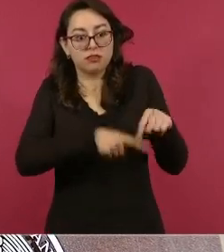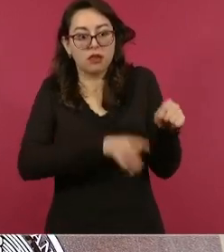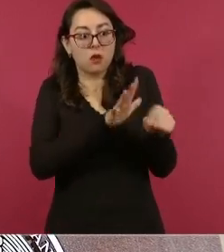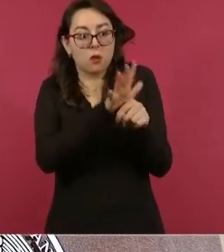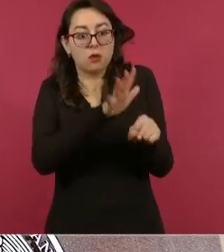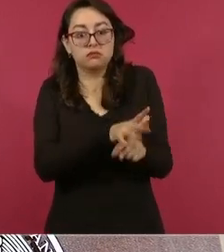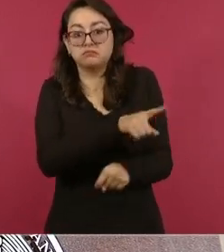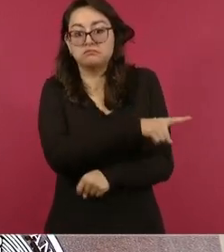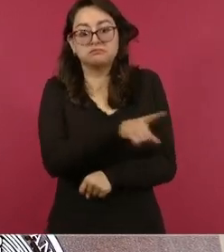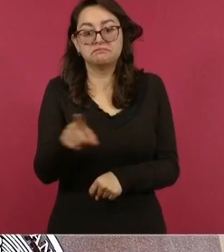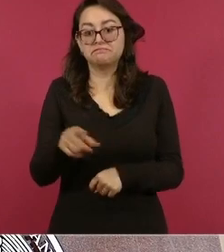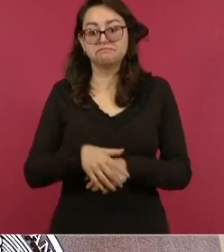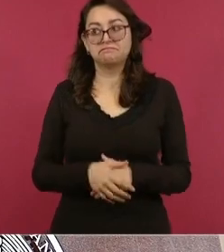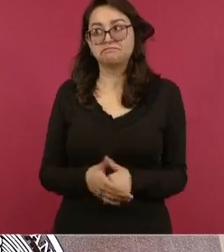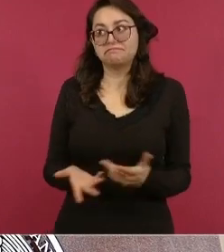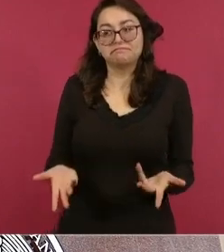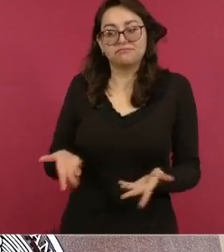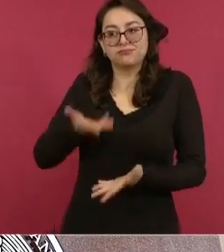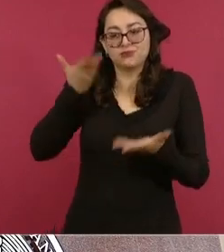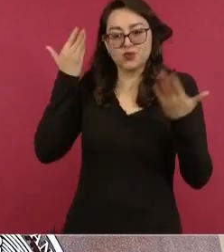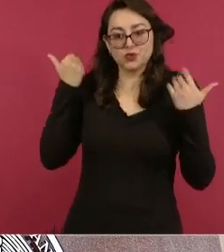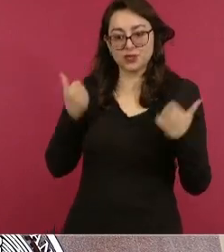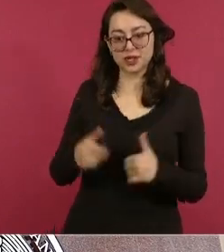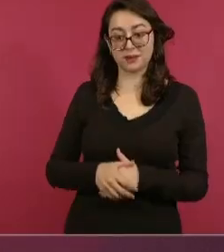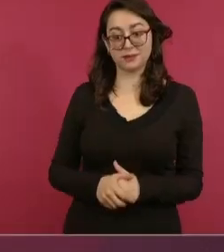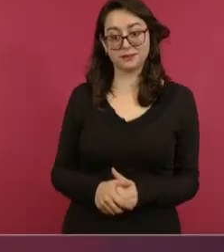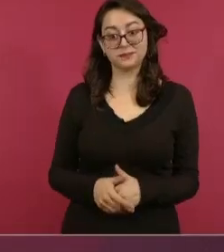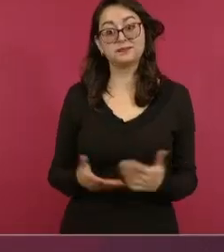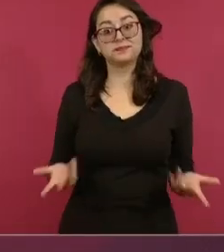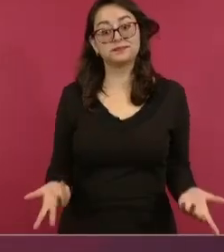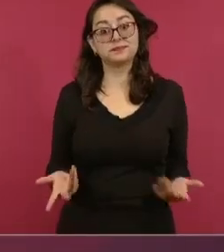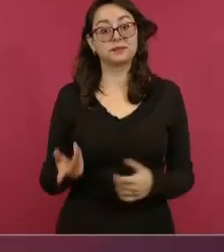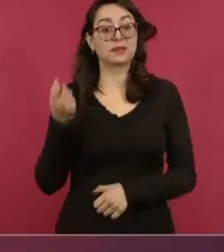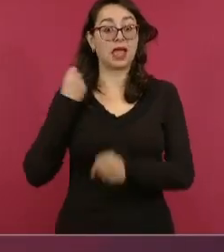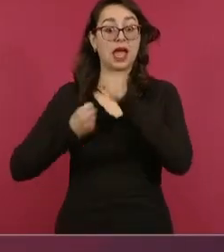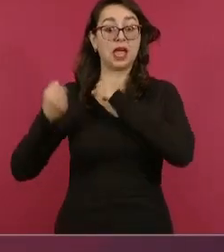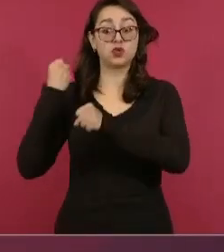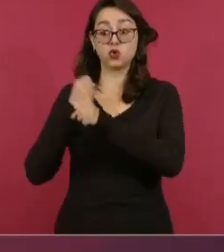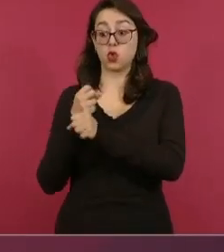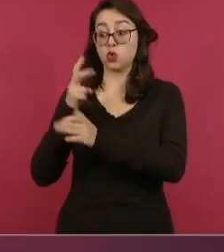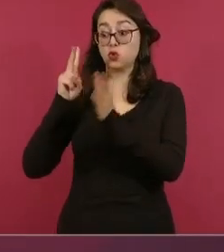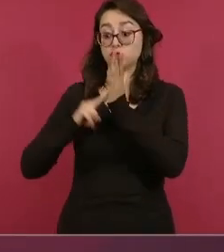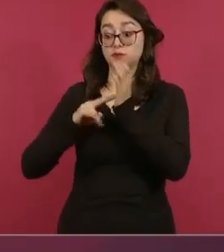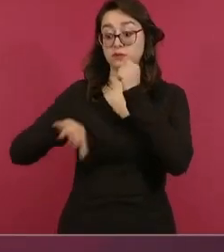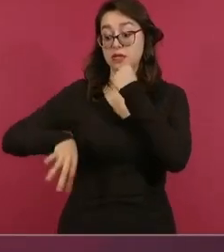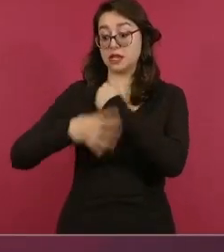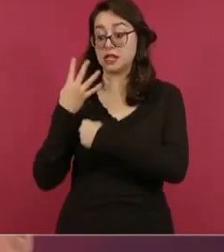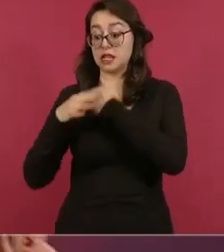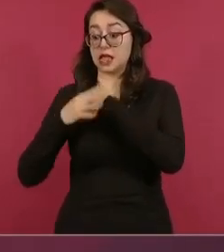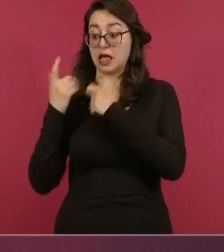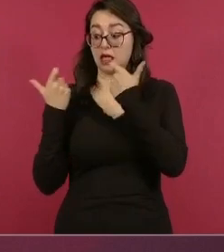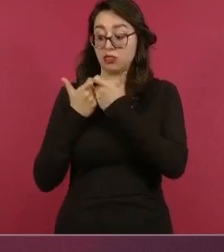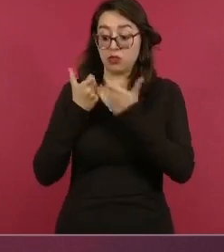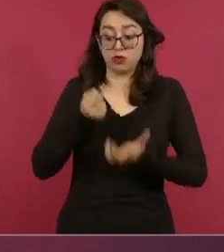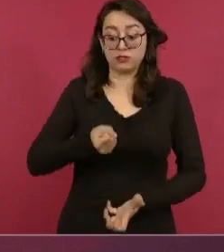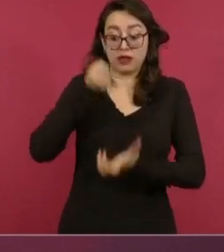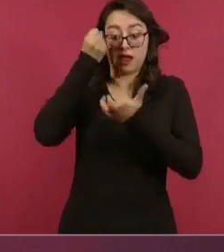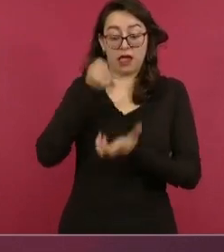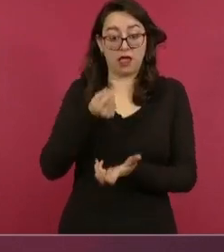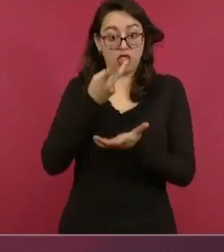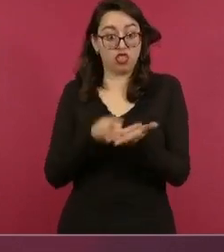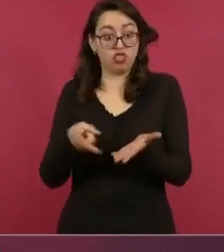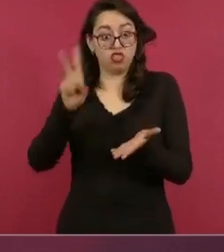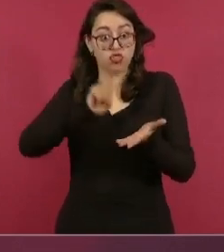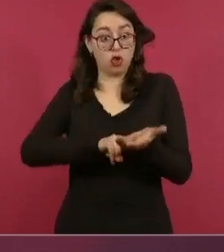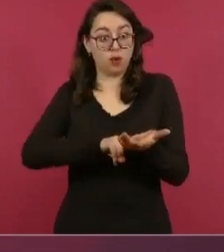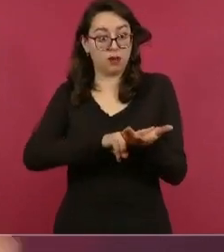el año 2014, de los fideicomisos con los que cuenta el Poder Judicial, se han erogado 0 pesos en